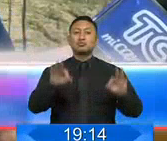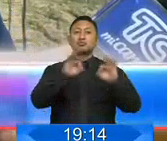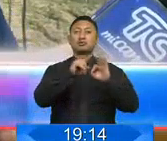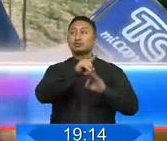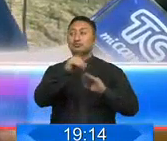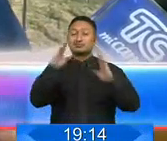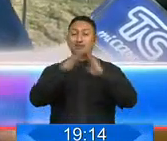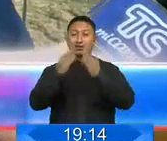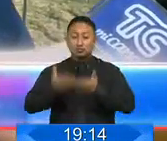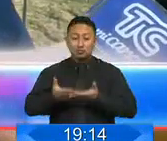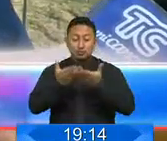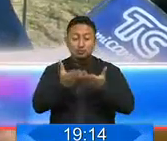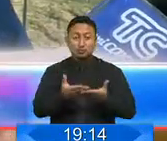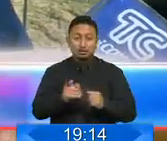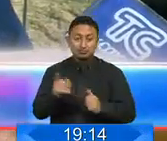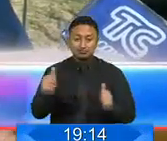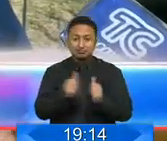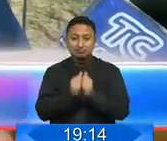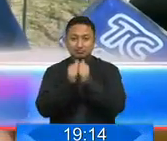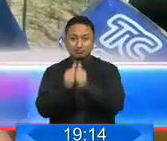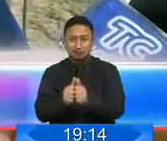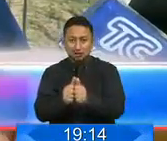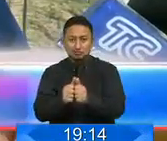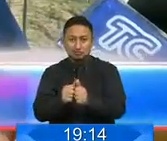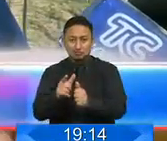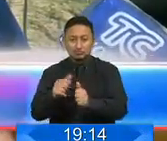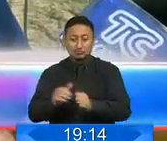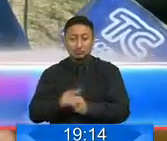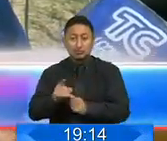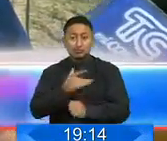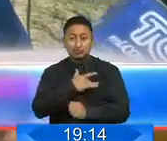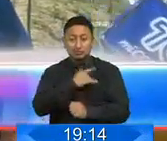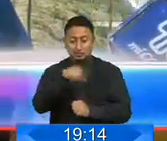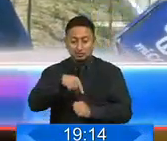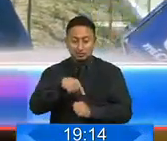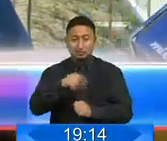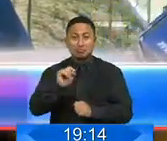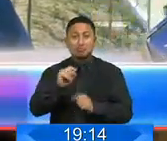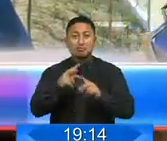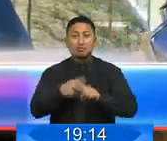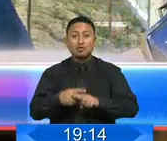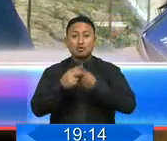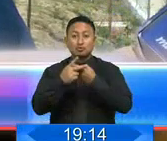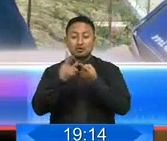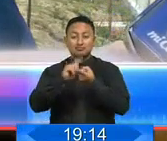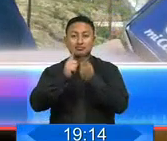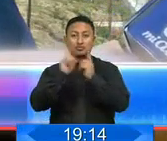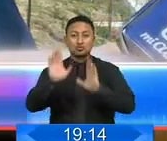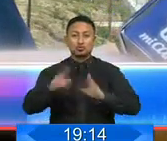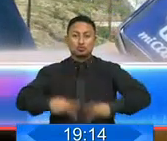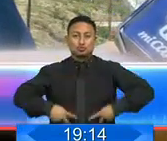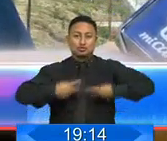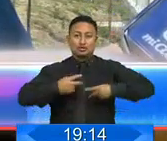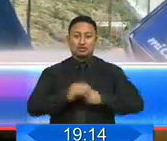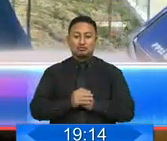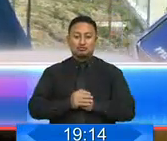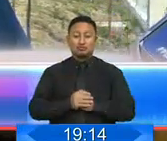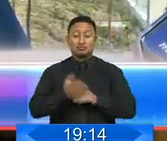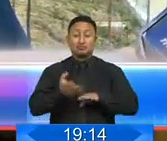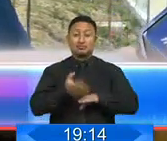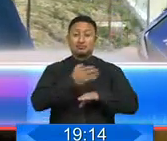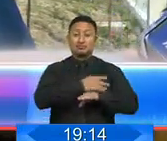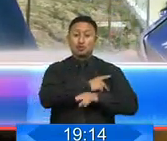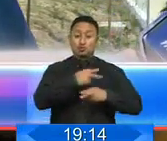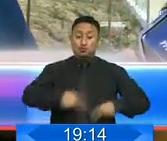estas casas es trabajar con ellos la corresponsabilidad que ellos sientan que esto es el principio de un cambio de vida de una vida en la que